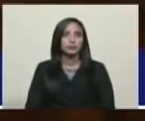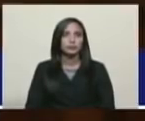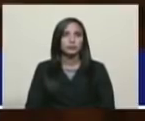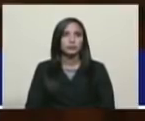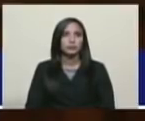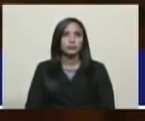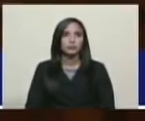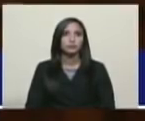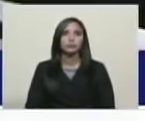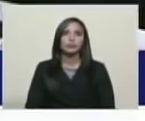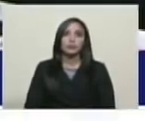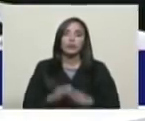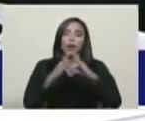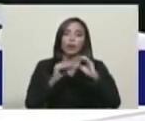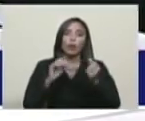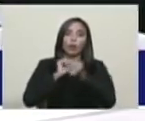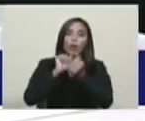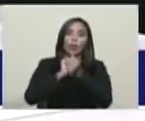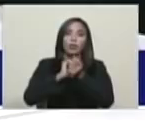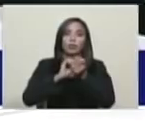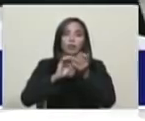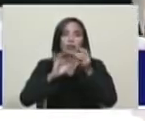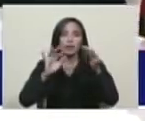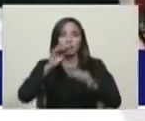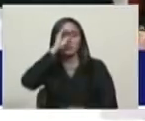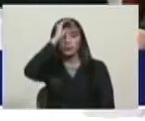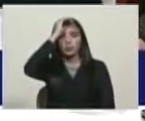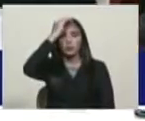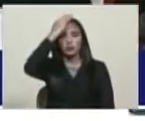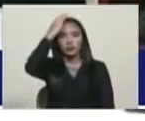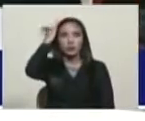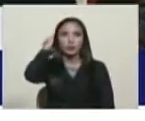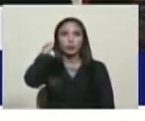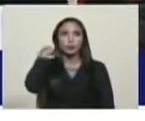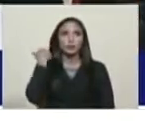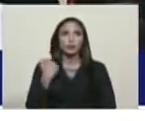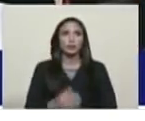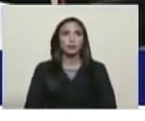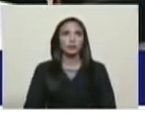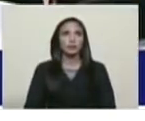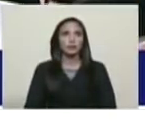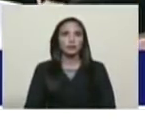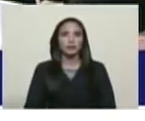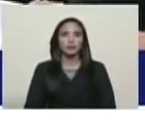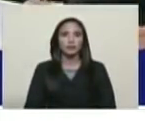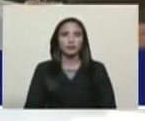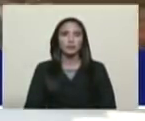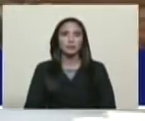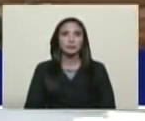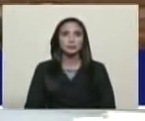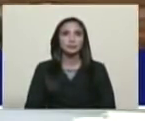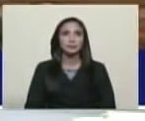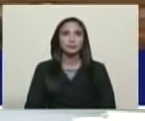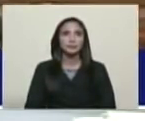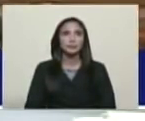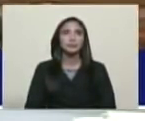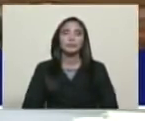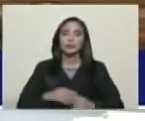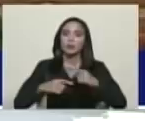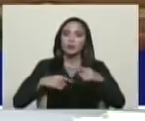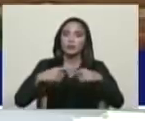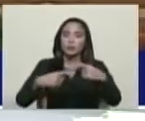Las reservas de diamante que tiene nuestro país y la producción de diamante, la perspectiva que eso